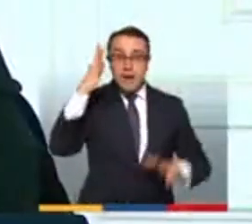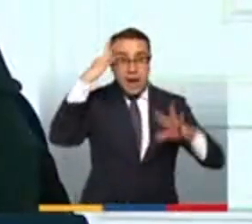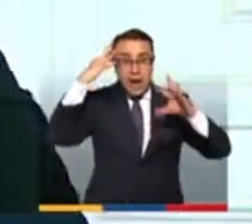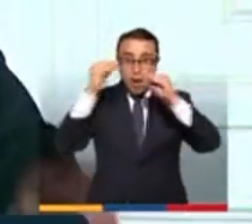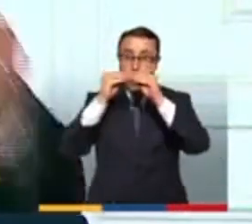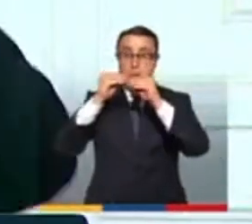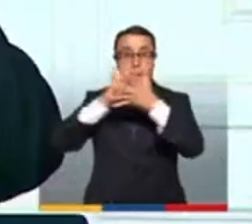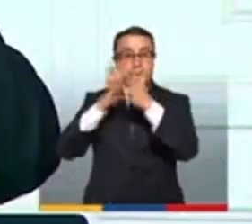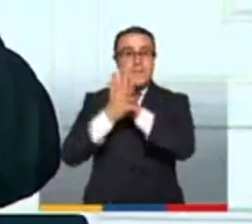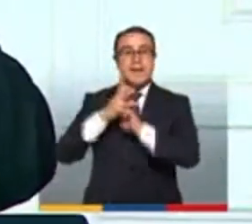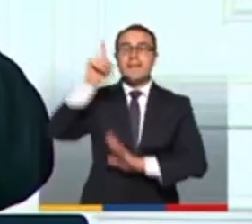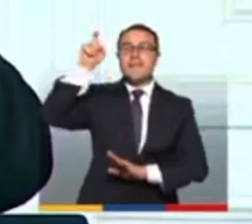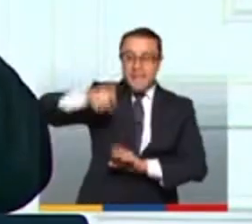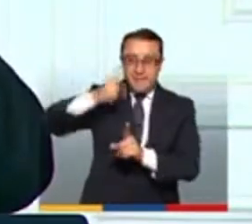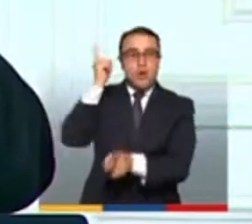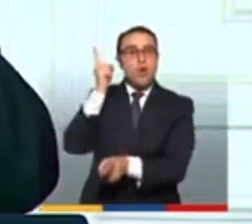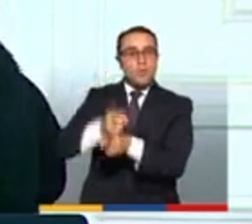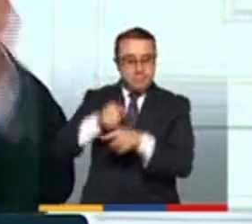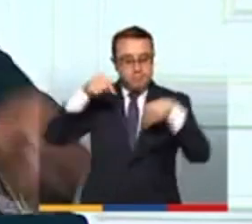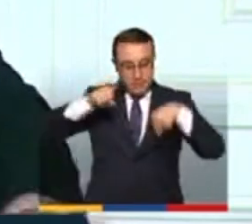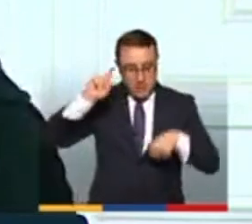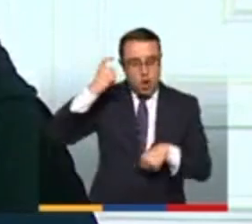este gobierno lo va a cumplir.